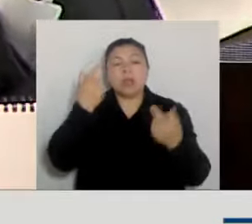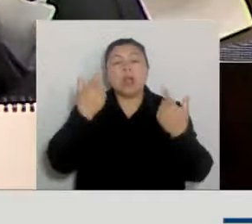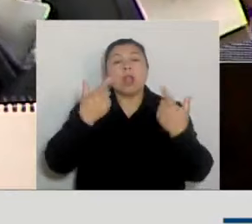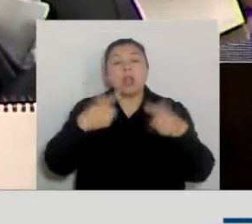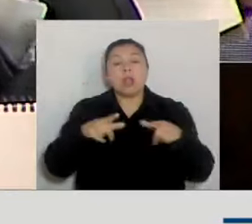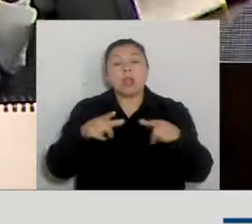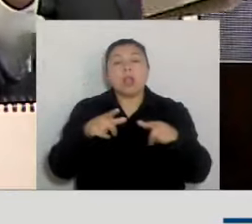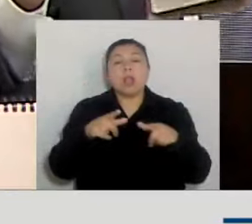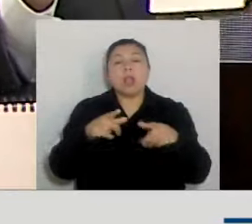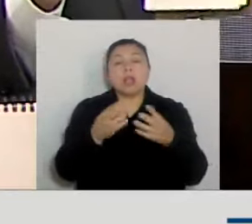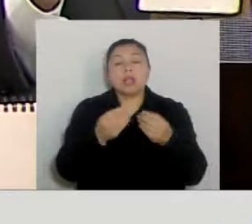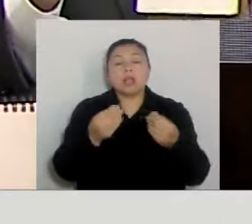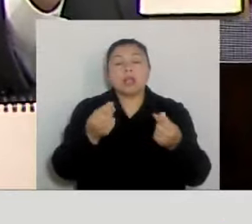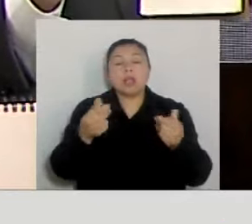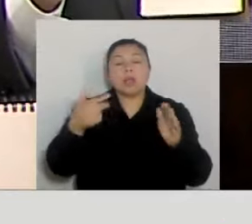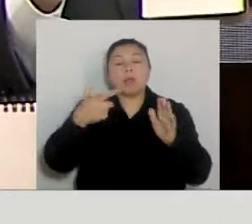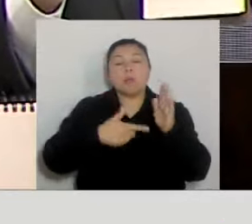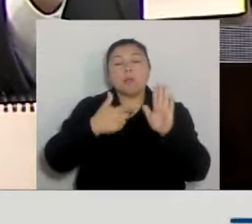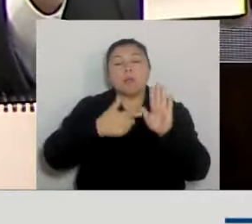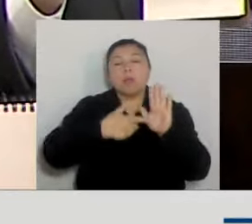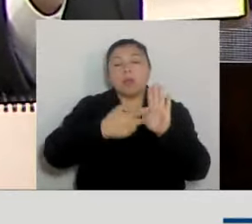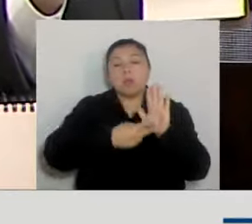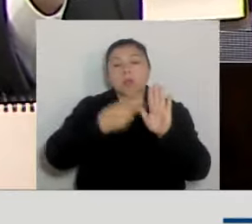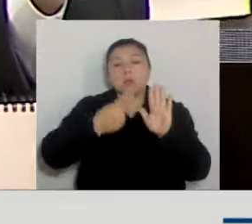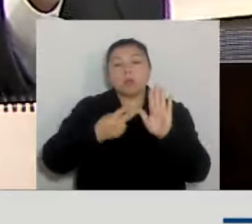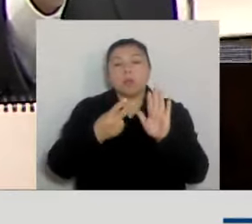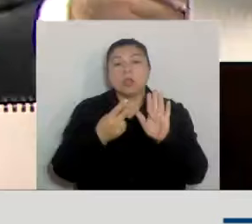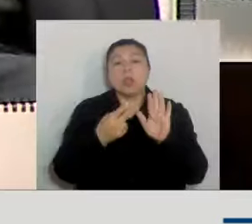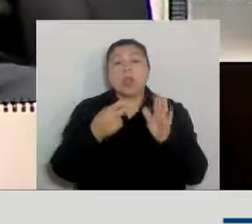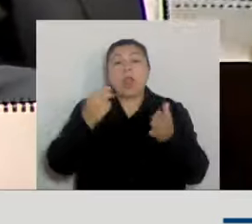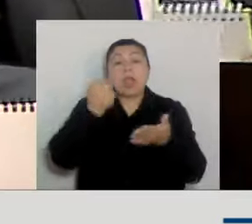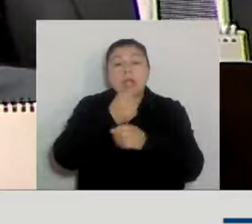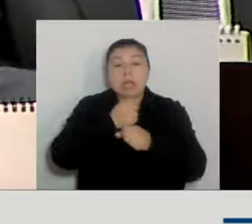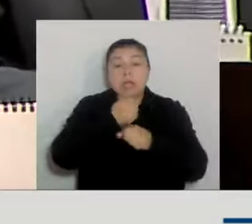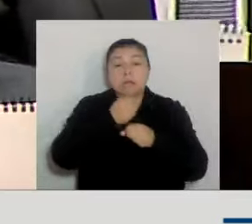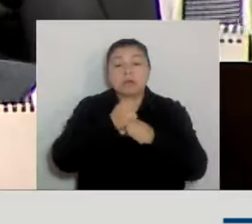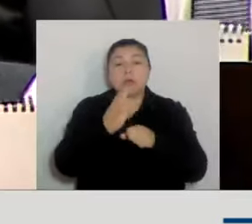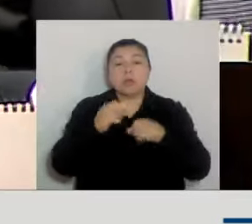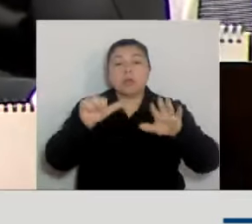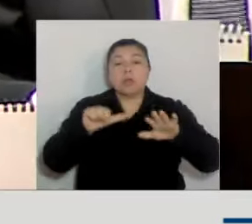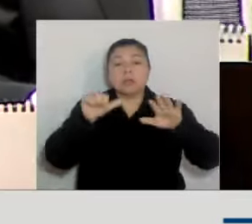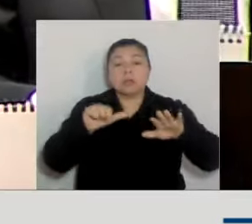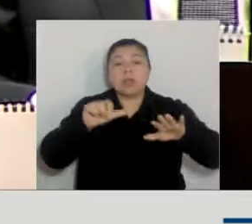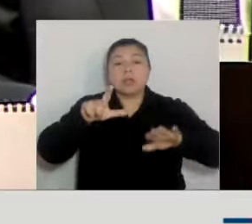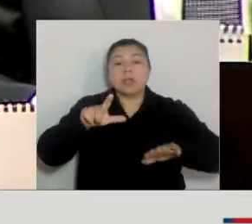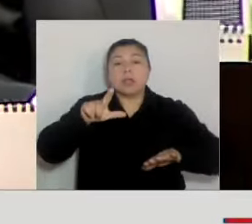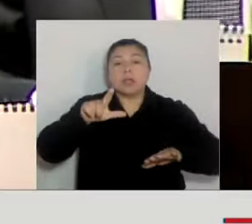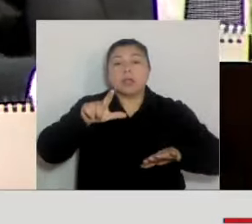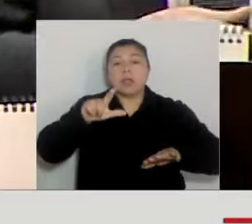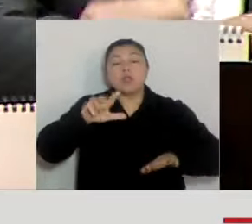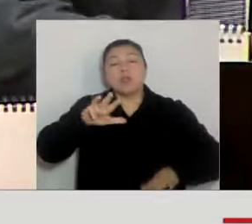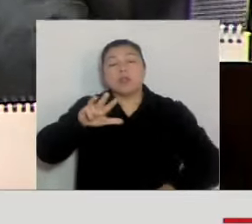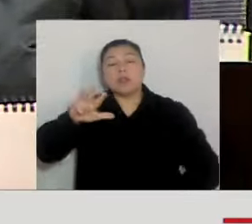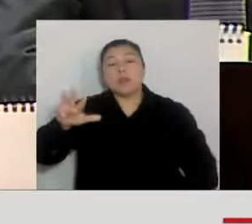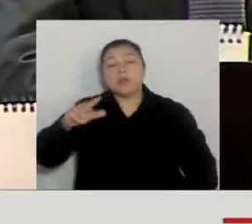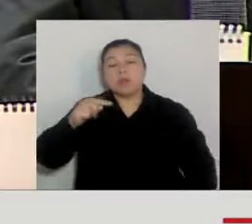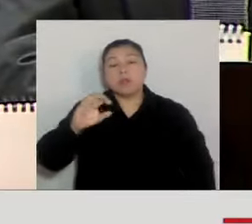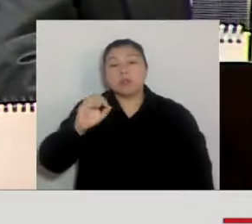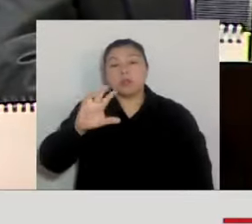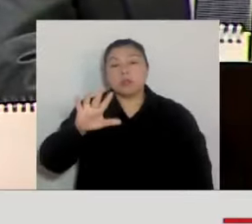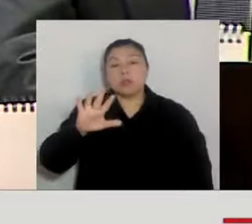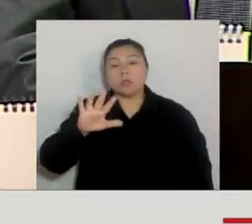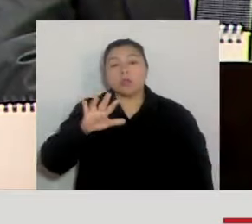las políticas públicas y la productividad correspondientes al boletín número 167 99-05 para